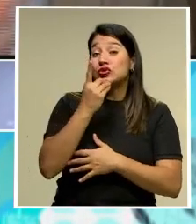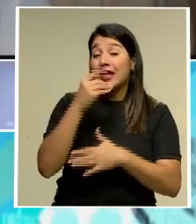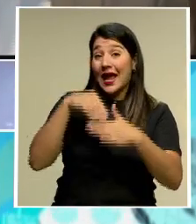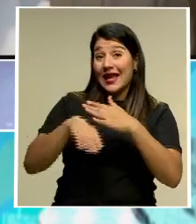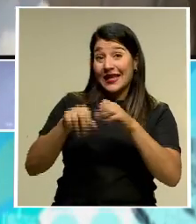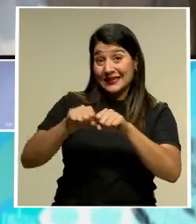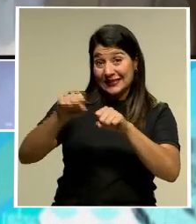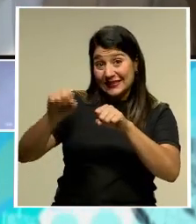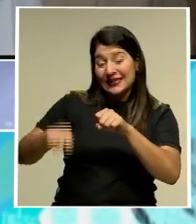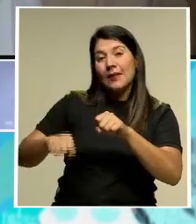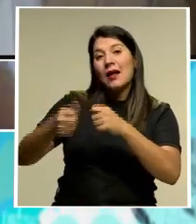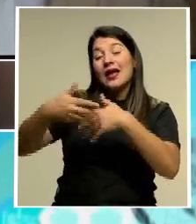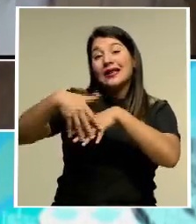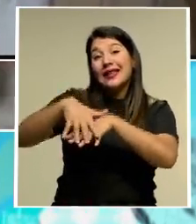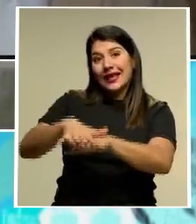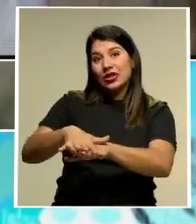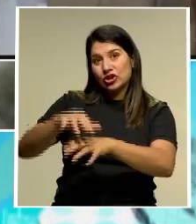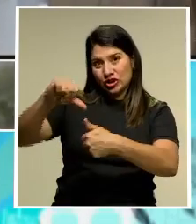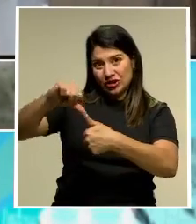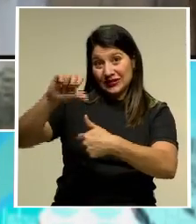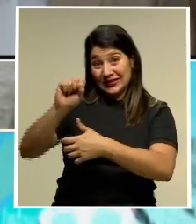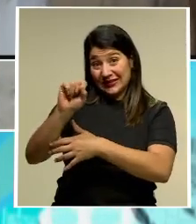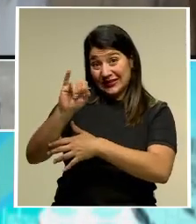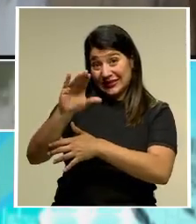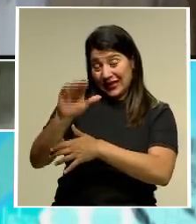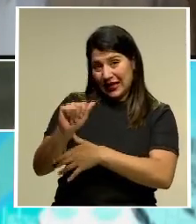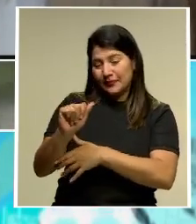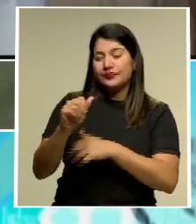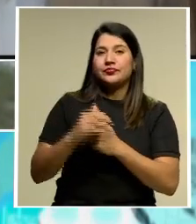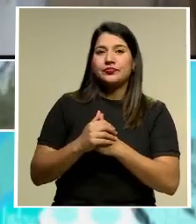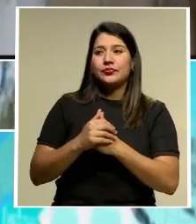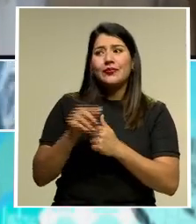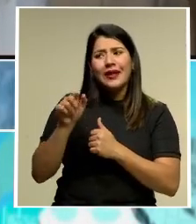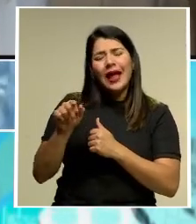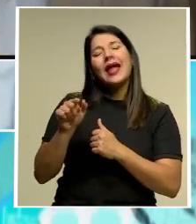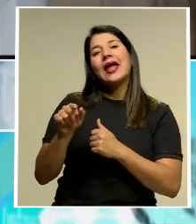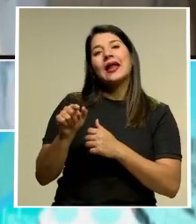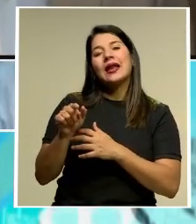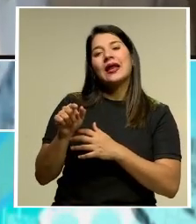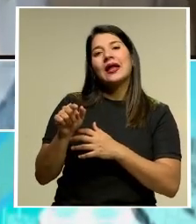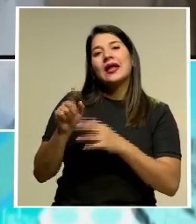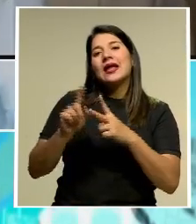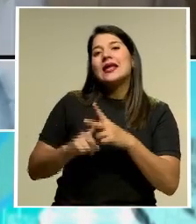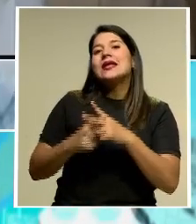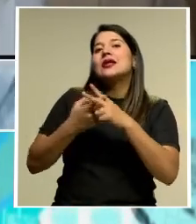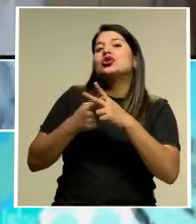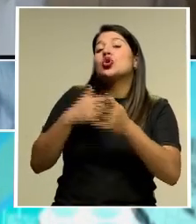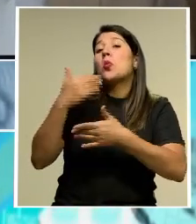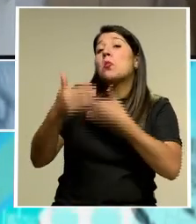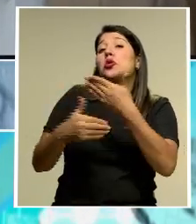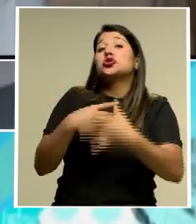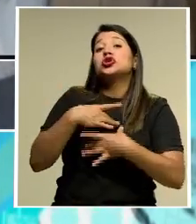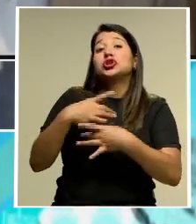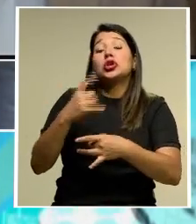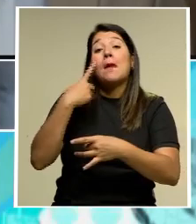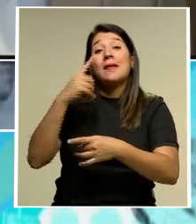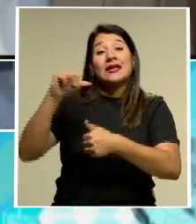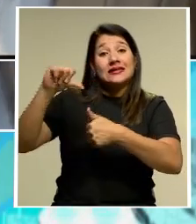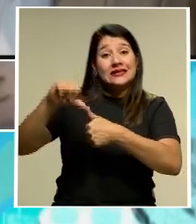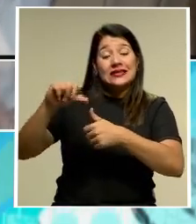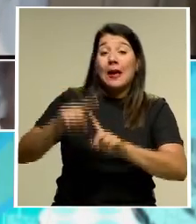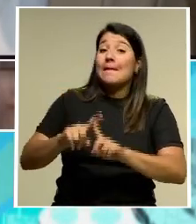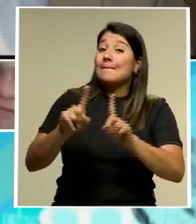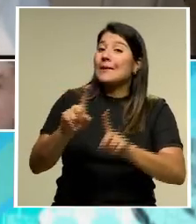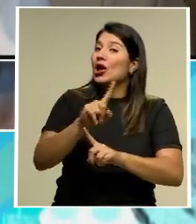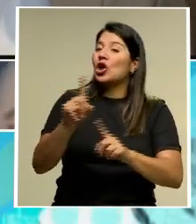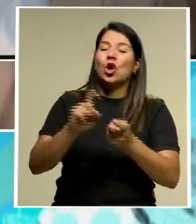centroamericana introdujo un canal interesante para la acción regional centroamericana, pero no cambió